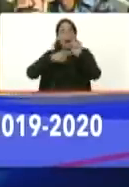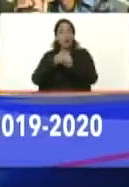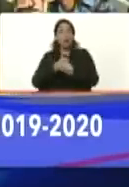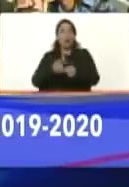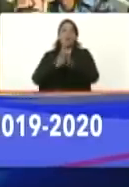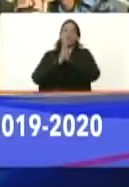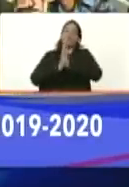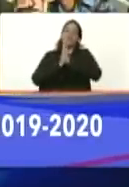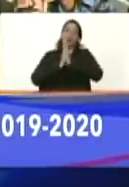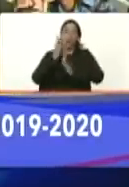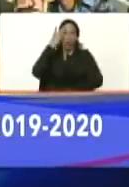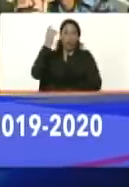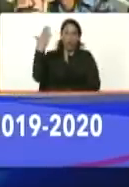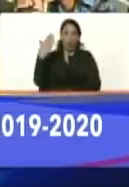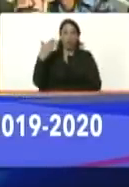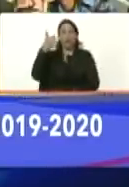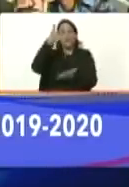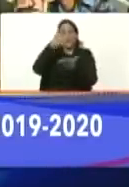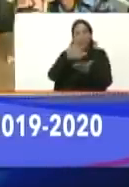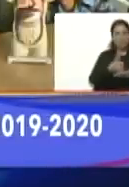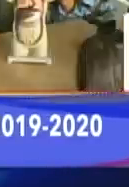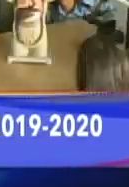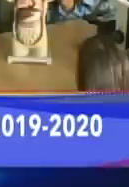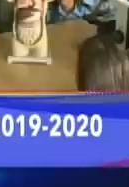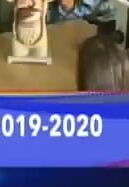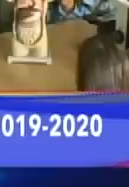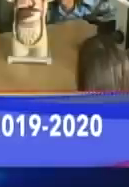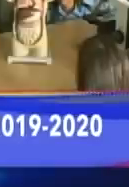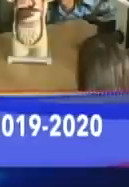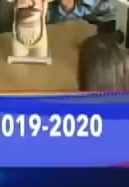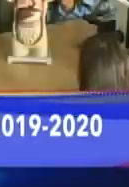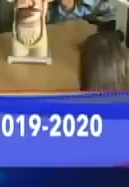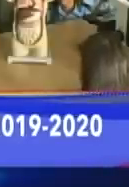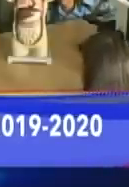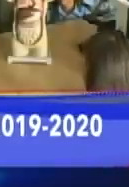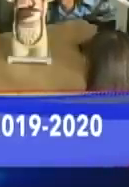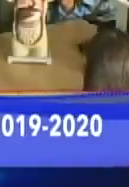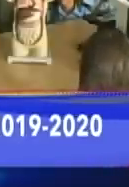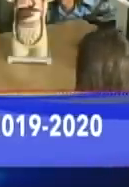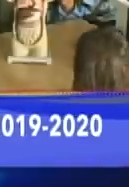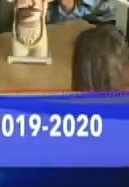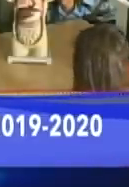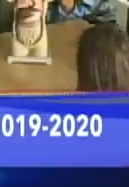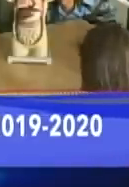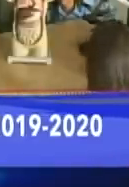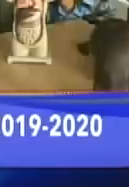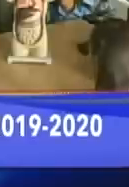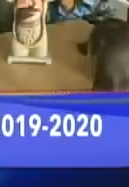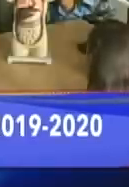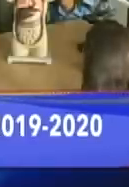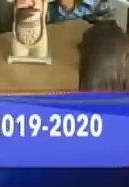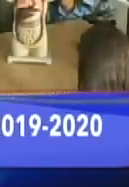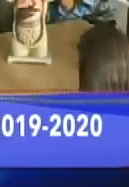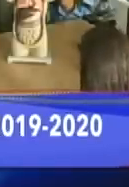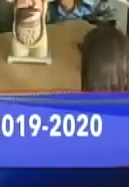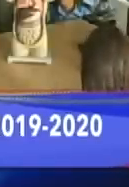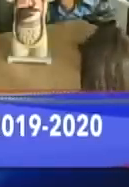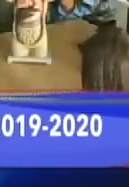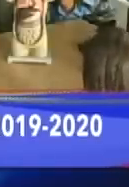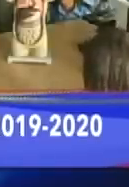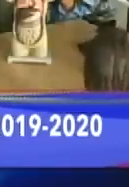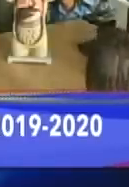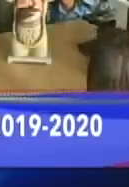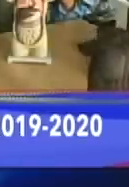dios amén he vivido bastante en nuestra generación muy jovencitos